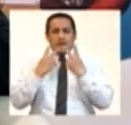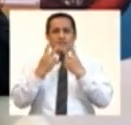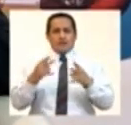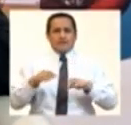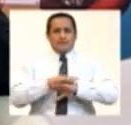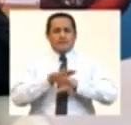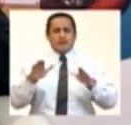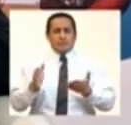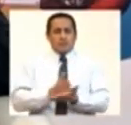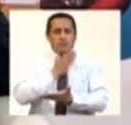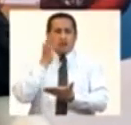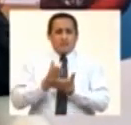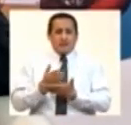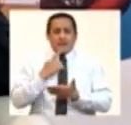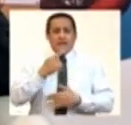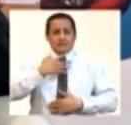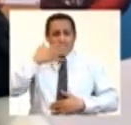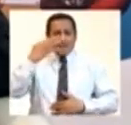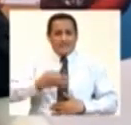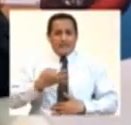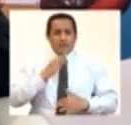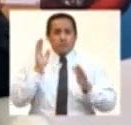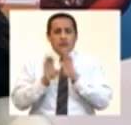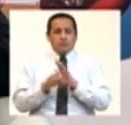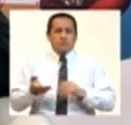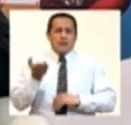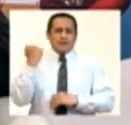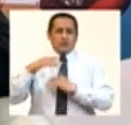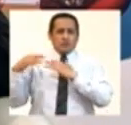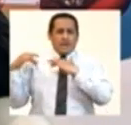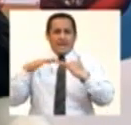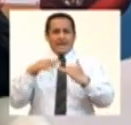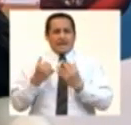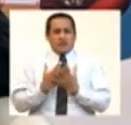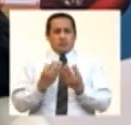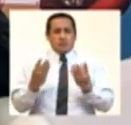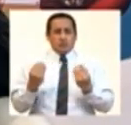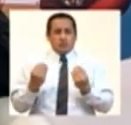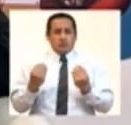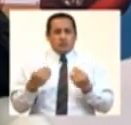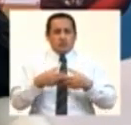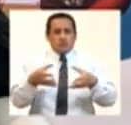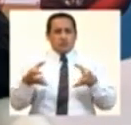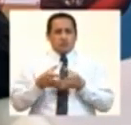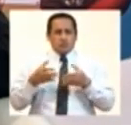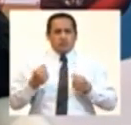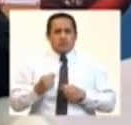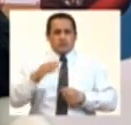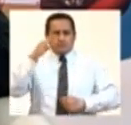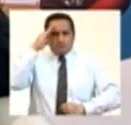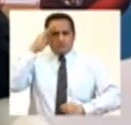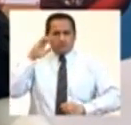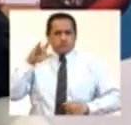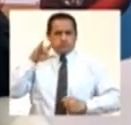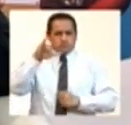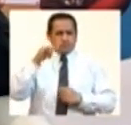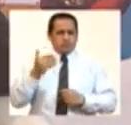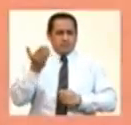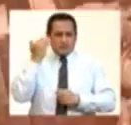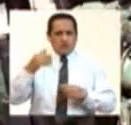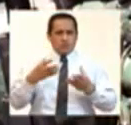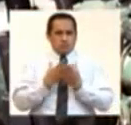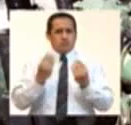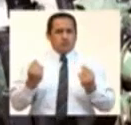para tratar de ser objetivo. Es cierto que en la guerra interna las Fuerzas Armadas también